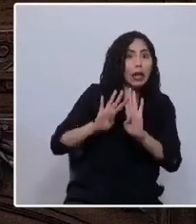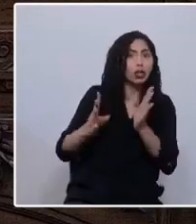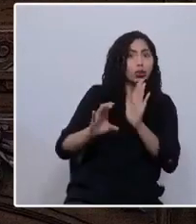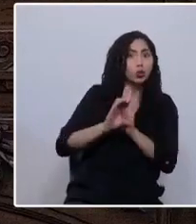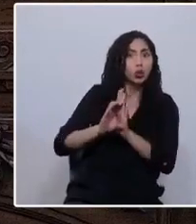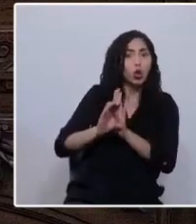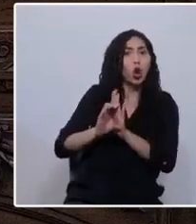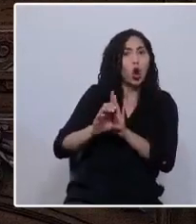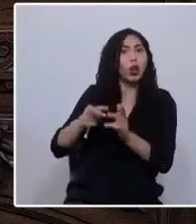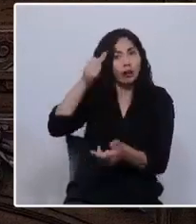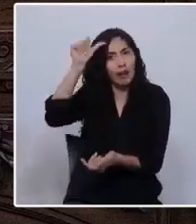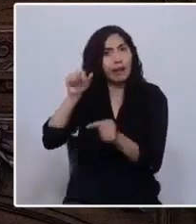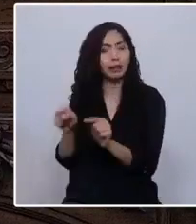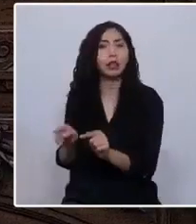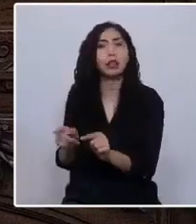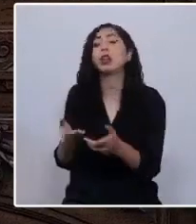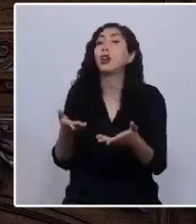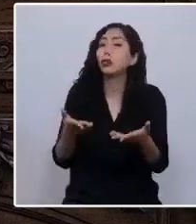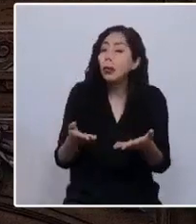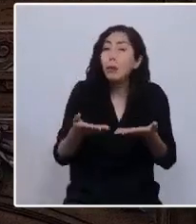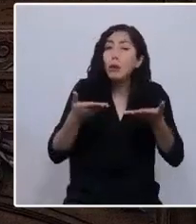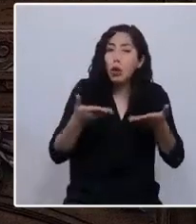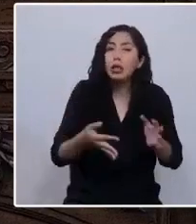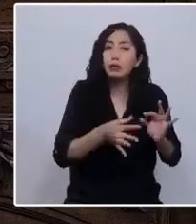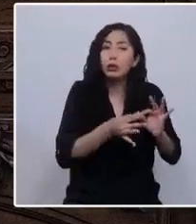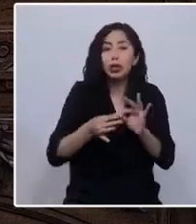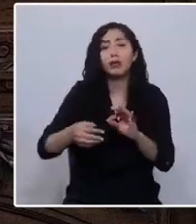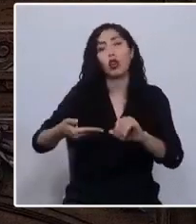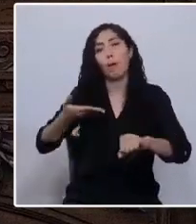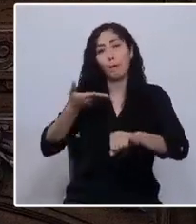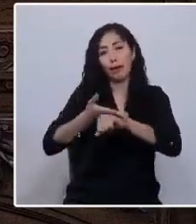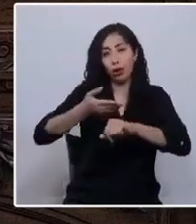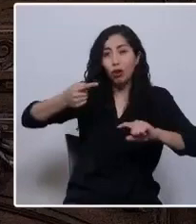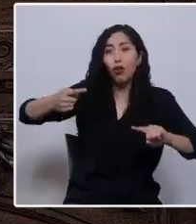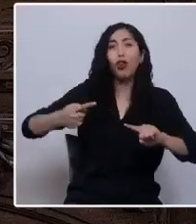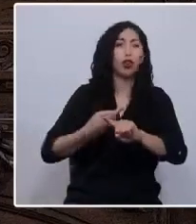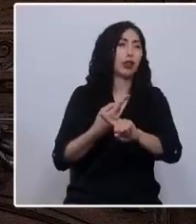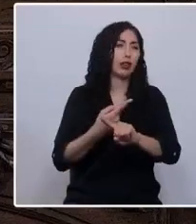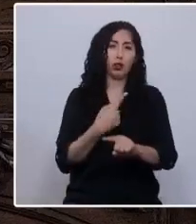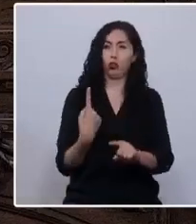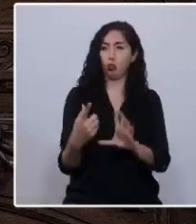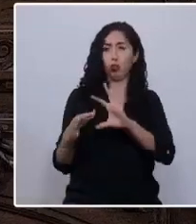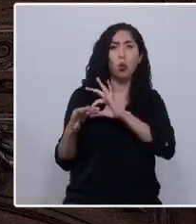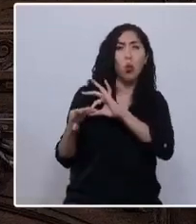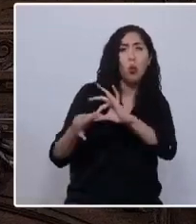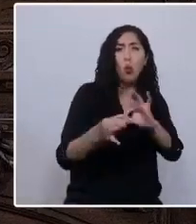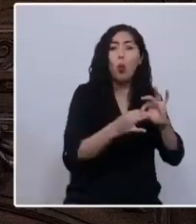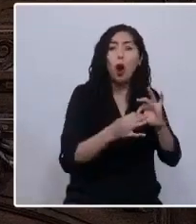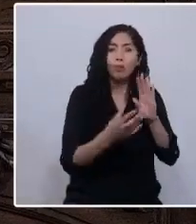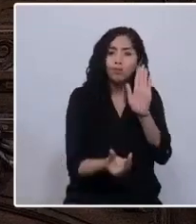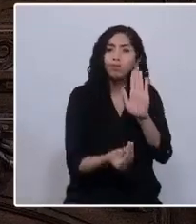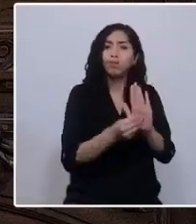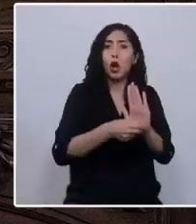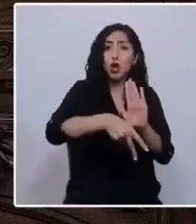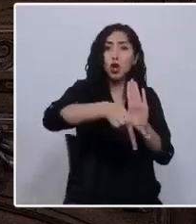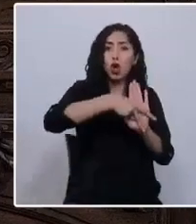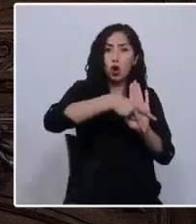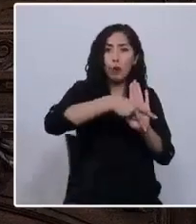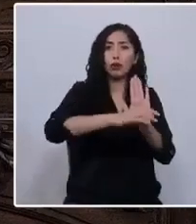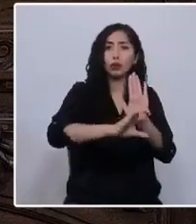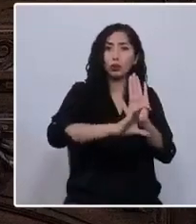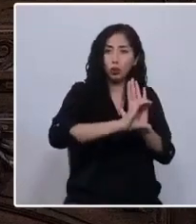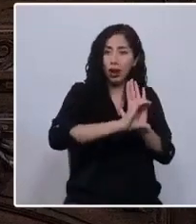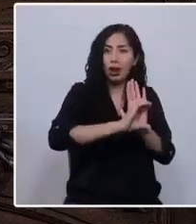por esta razón les pido por favor nuevamente que nos unamos para incorporar una norma constitucional que